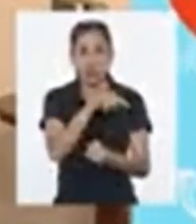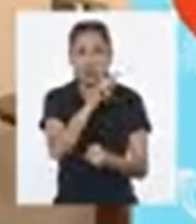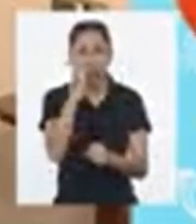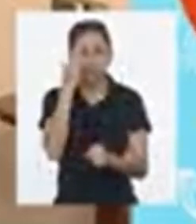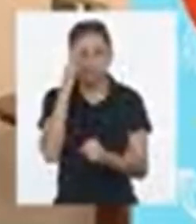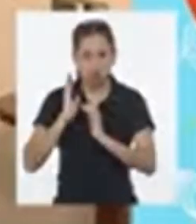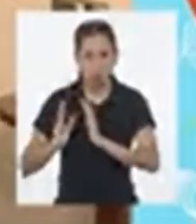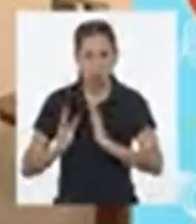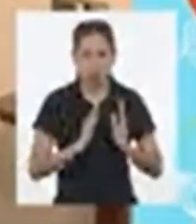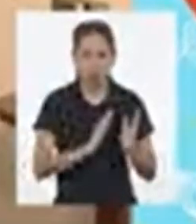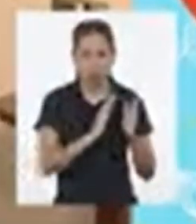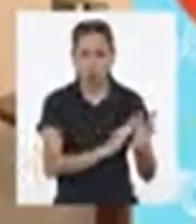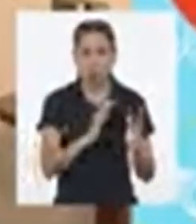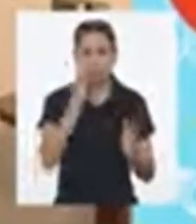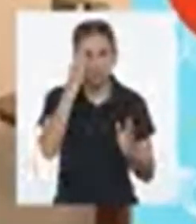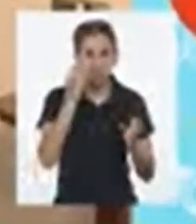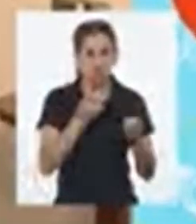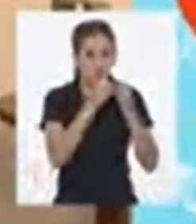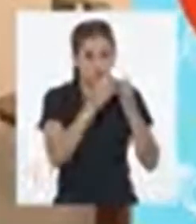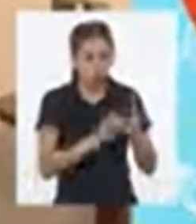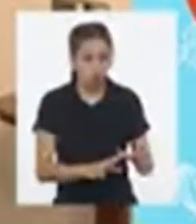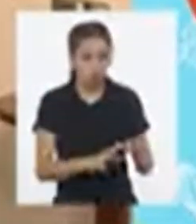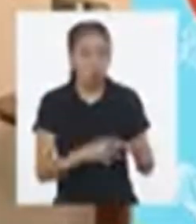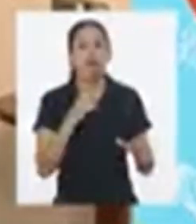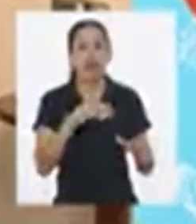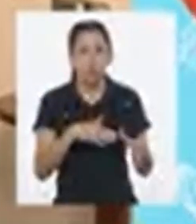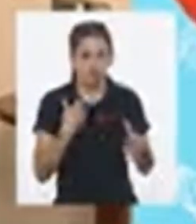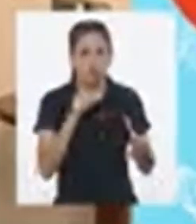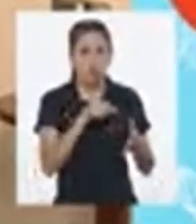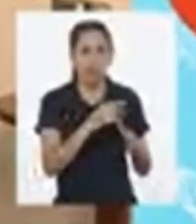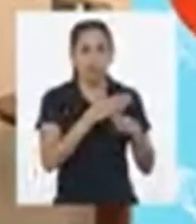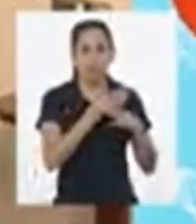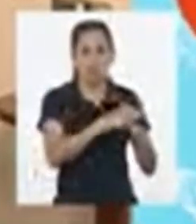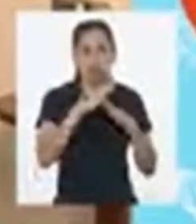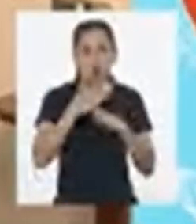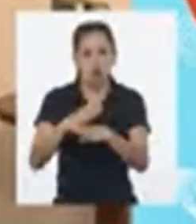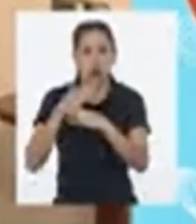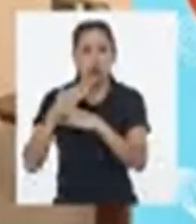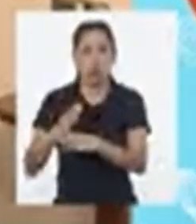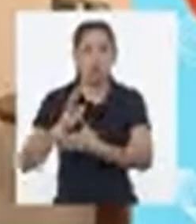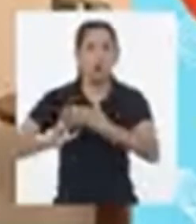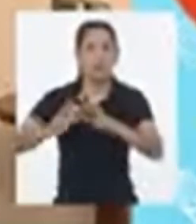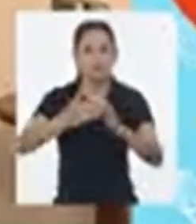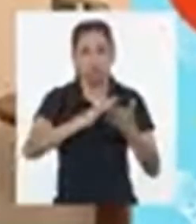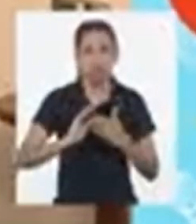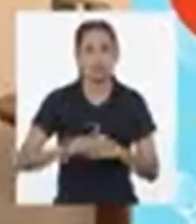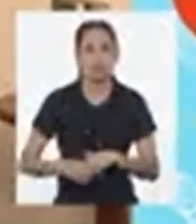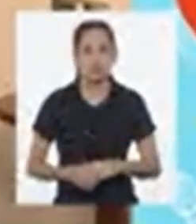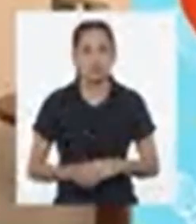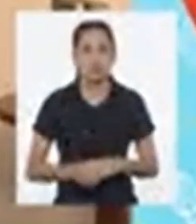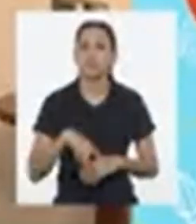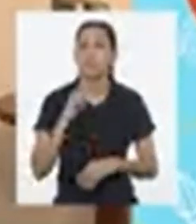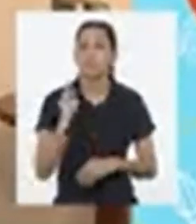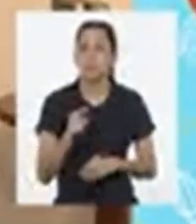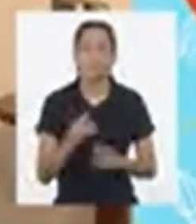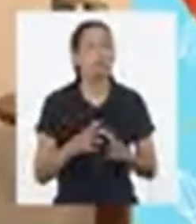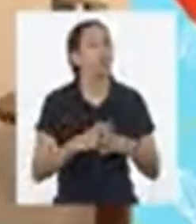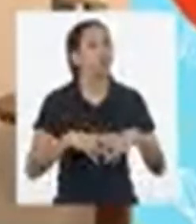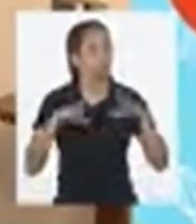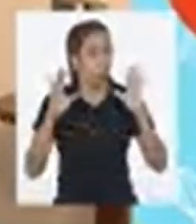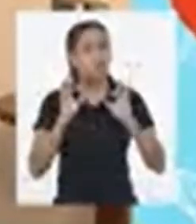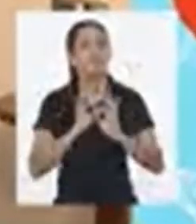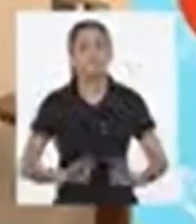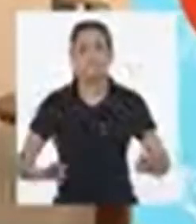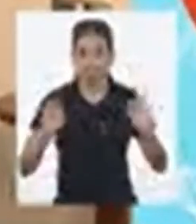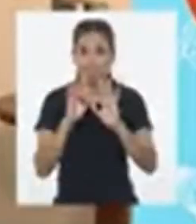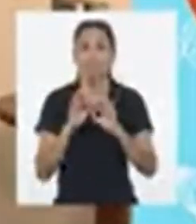les permitió tener excedentes para poder distribuirlos entre la población. Ello fue